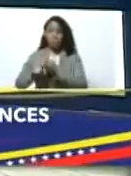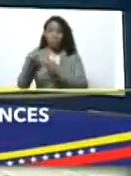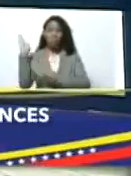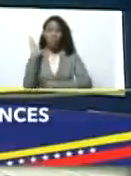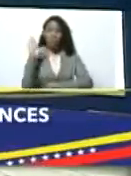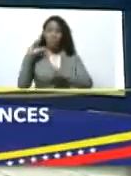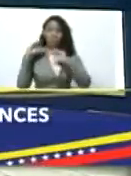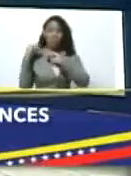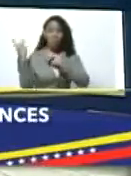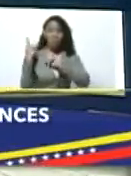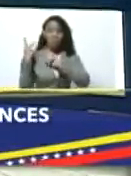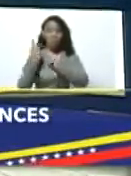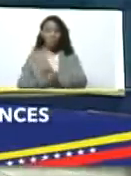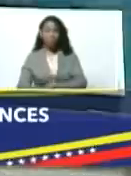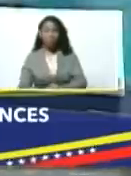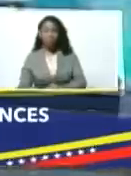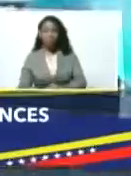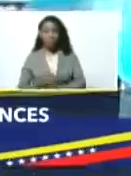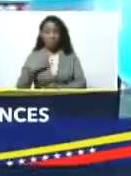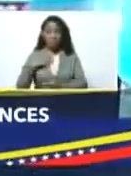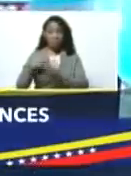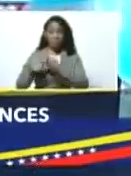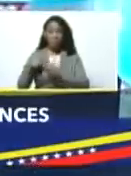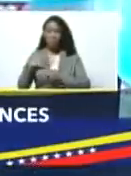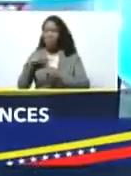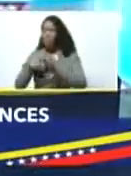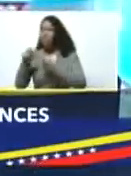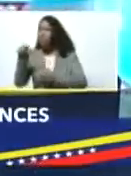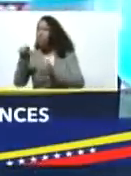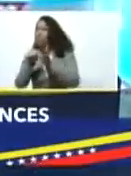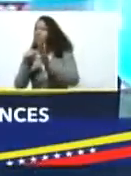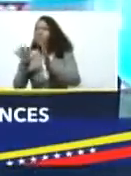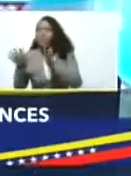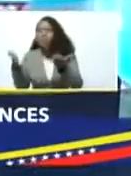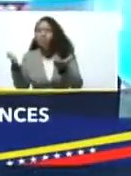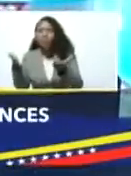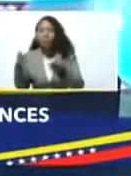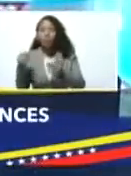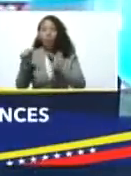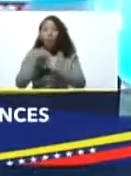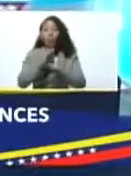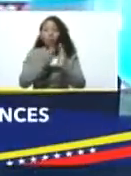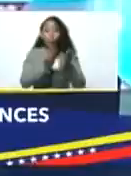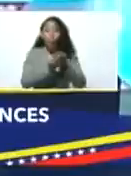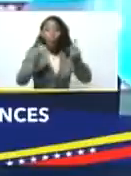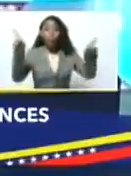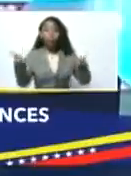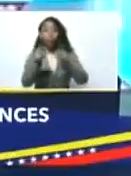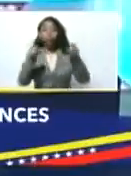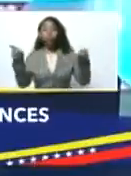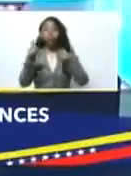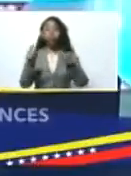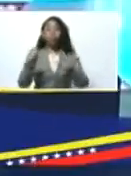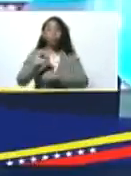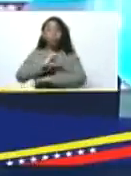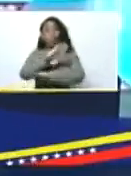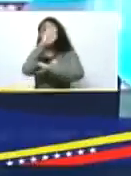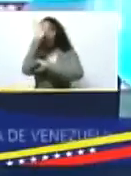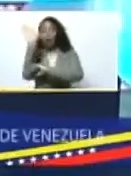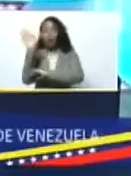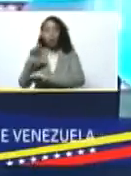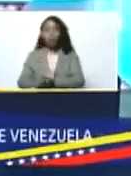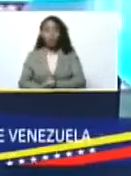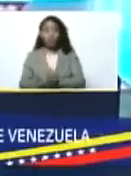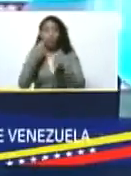hablando. ¿Ah, Silita? ¿Dónde está Silita? Mundito y su orquesta celestial, ¿viste?